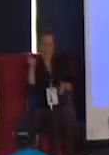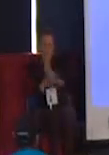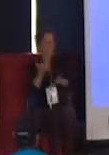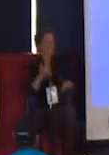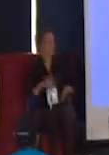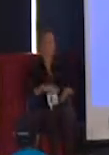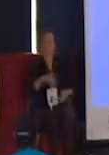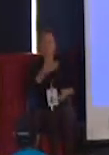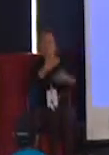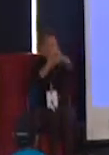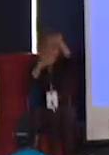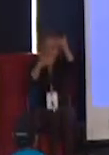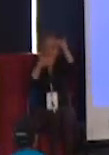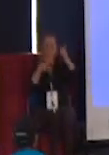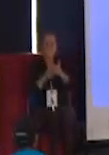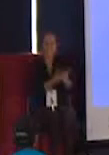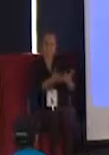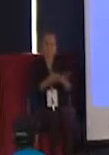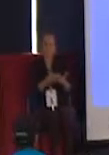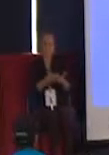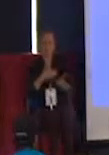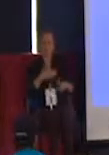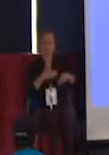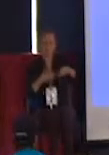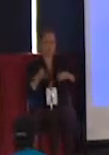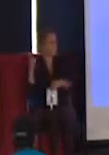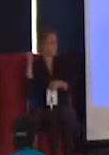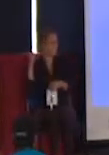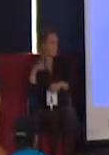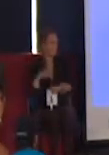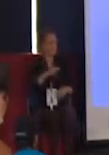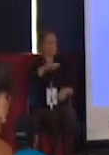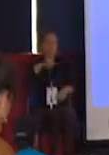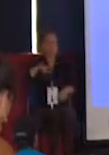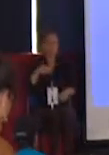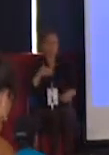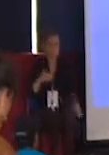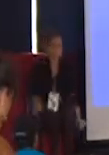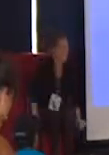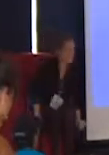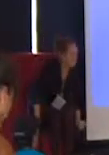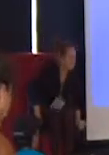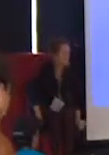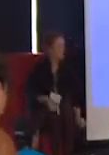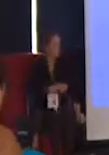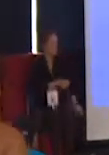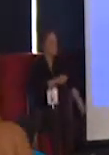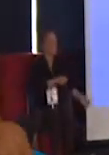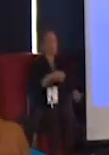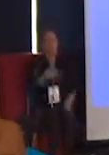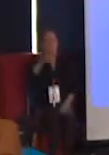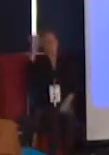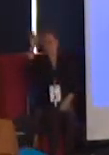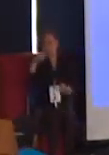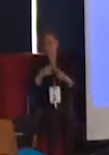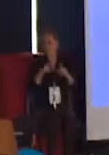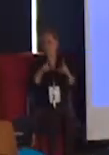Tuve 6 atentados por parte de la guerrilla y de los paramilitares. Entonces nosotros, yo por ejemplo fui reconstruido mi pierna totalmente en otro